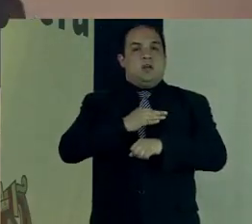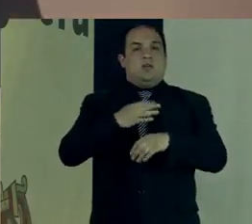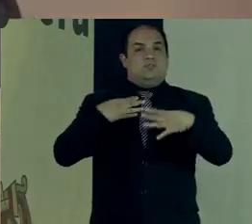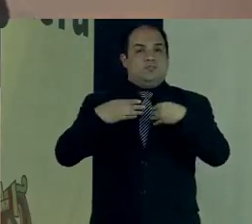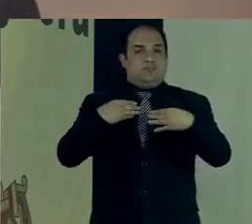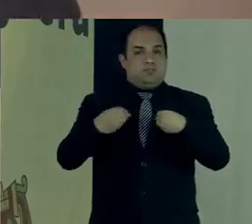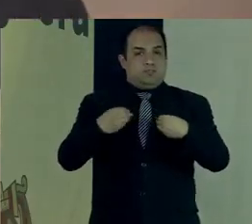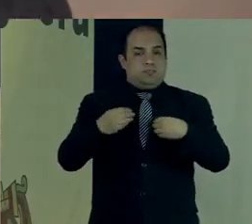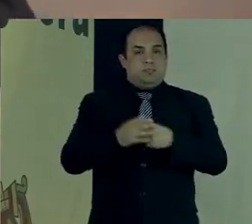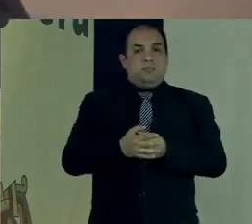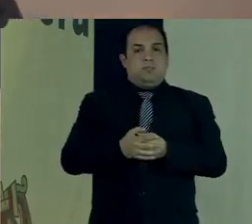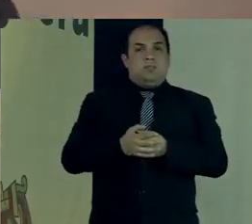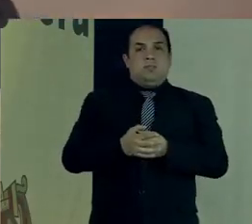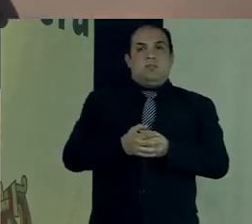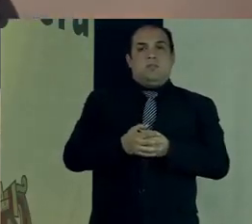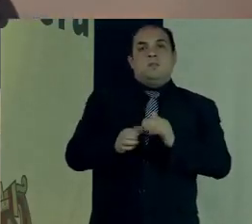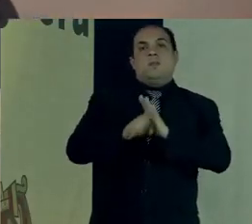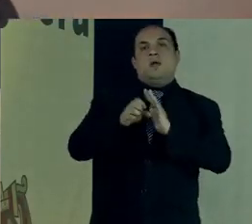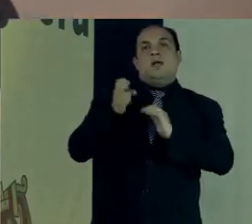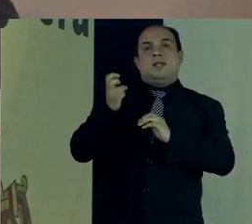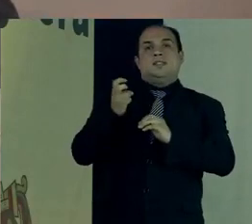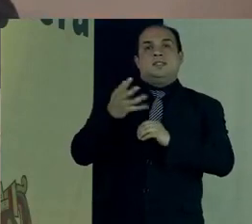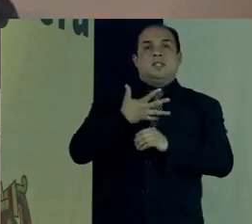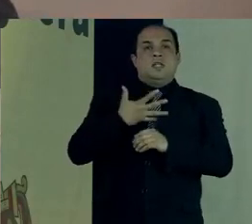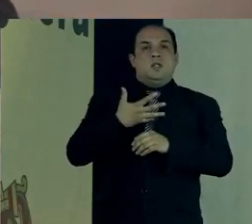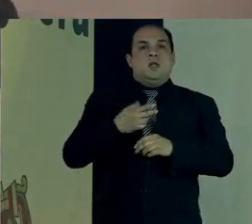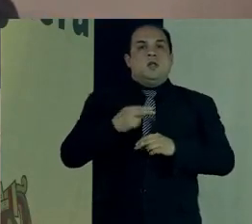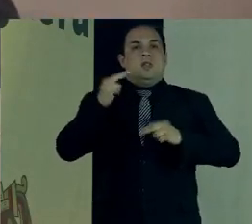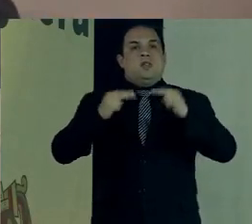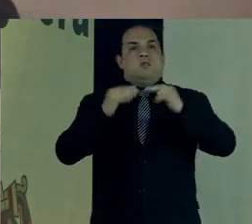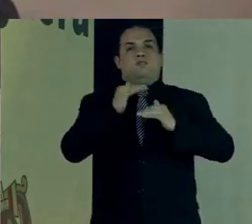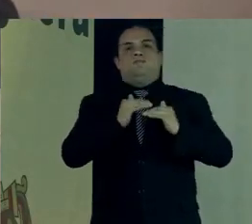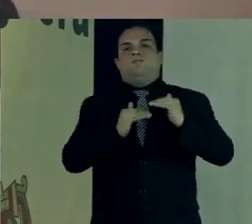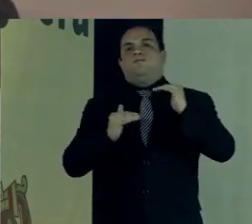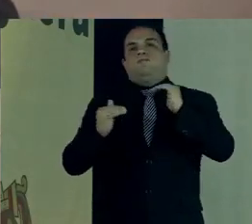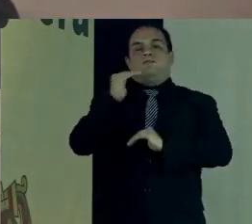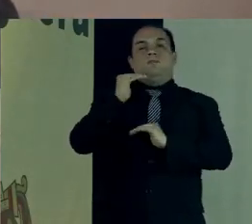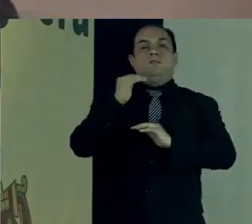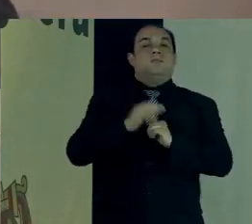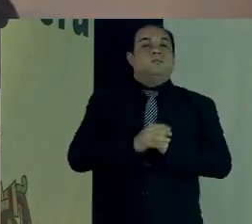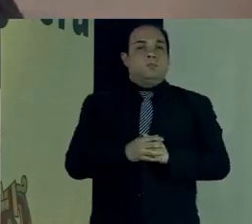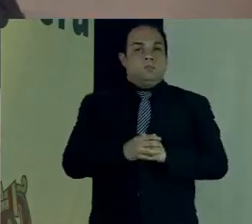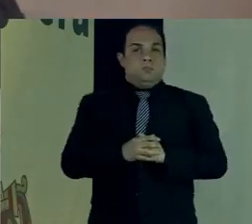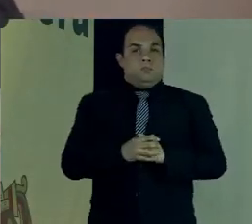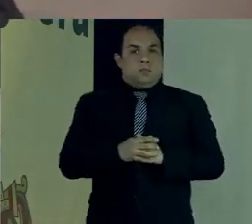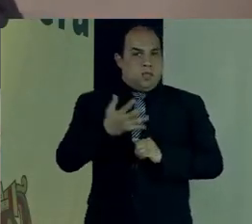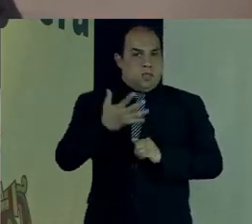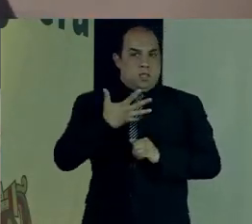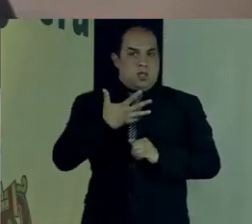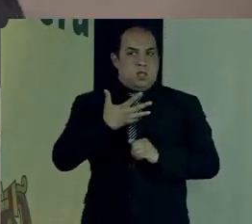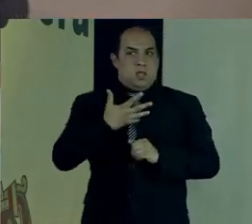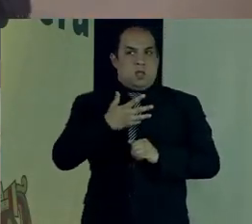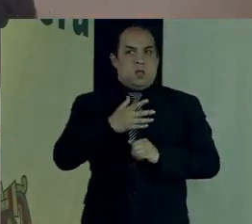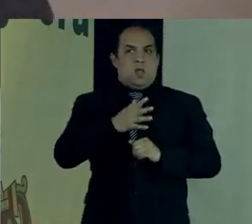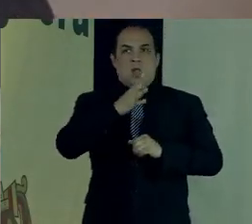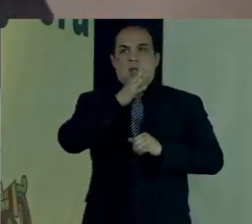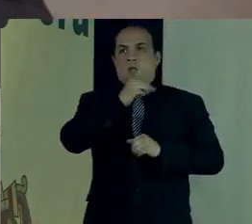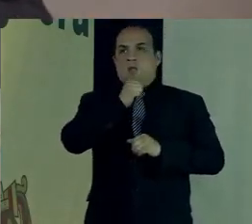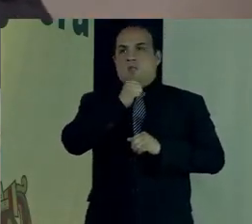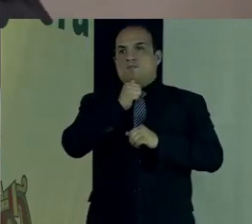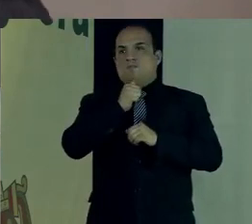con mayor razón estas gran dimensión son hasta cierto punto y repara